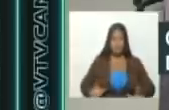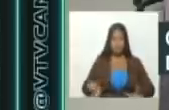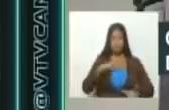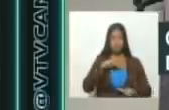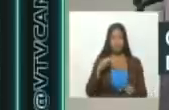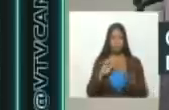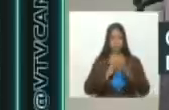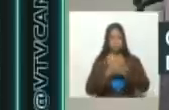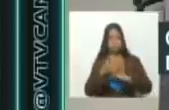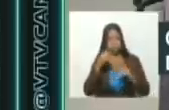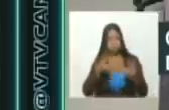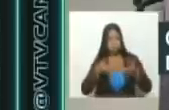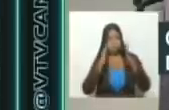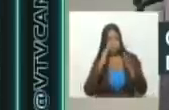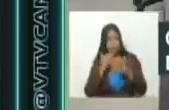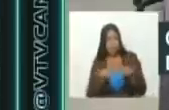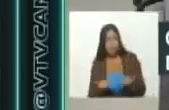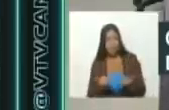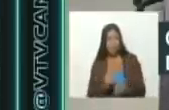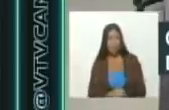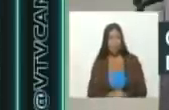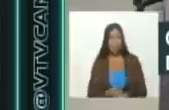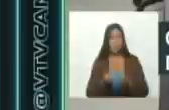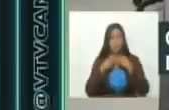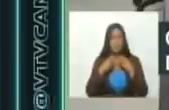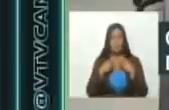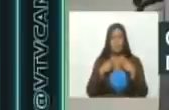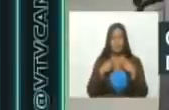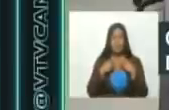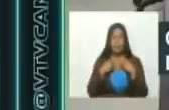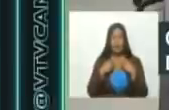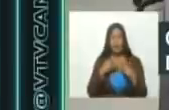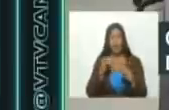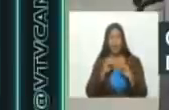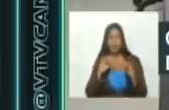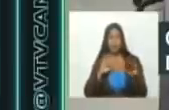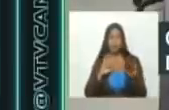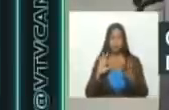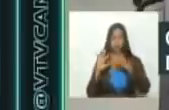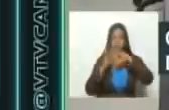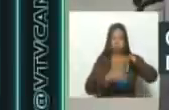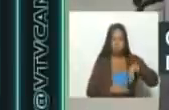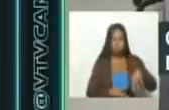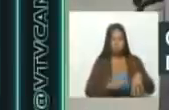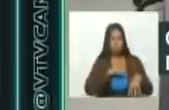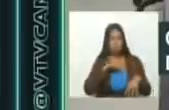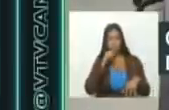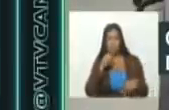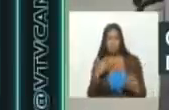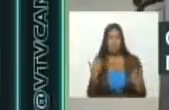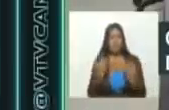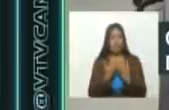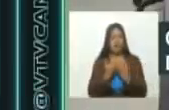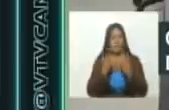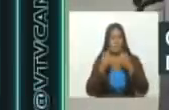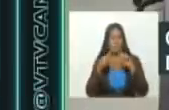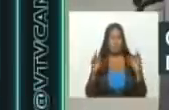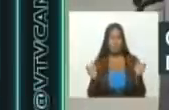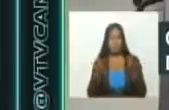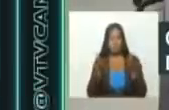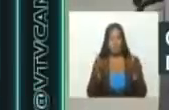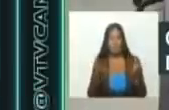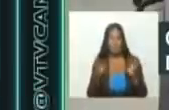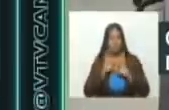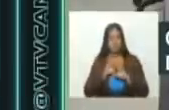hay destrucción física y pérdida de vidas humanas, o hay una catástrofe natural. Nosotros la tuvimos con motivo de una guerra que nos impuso